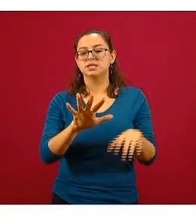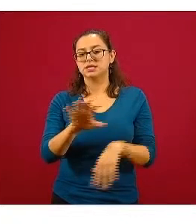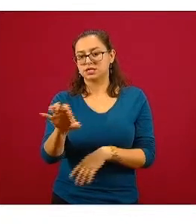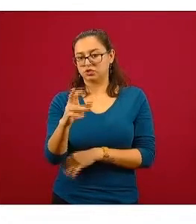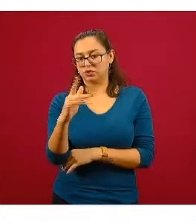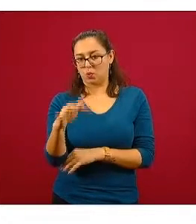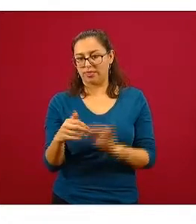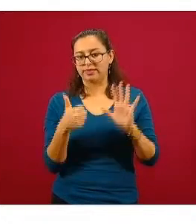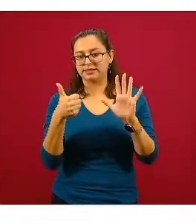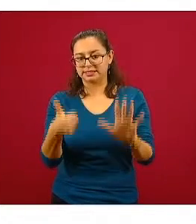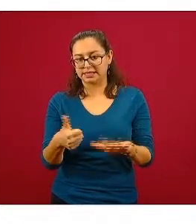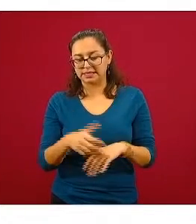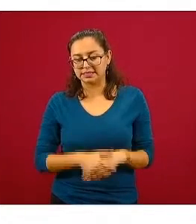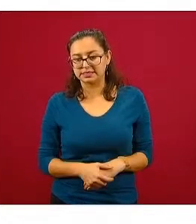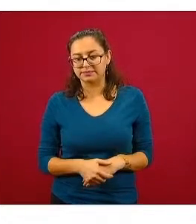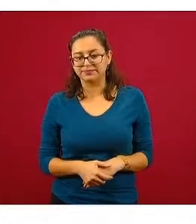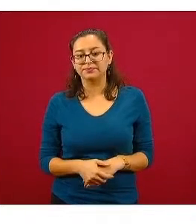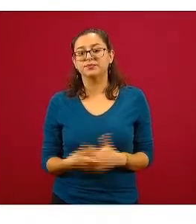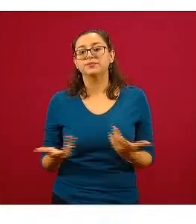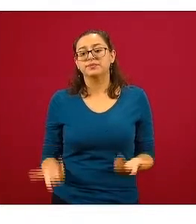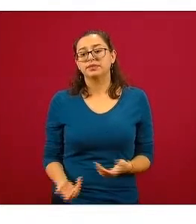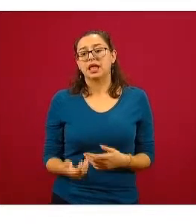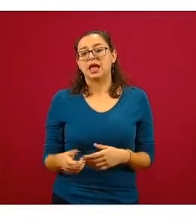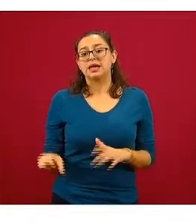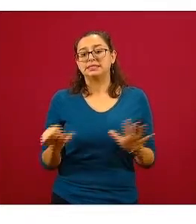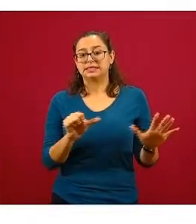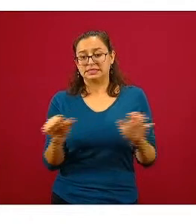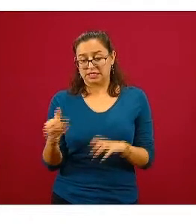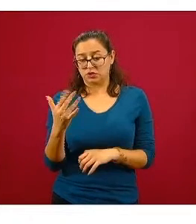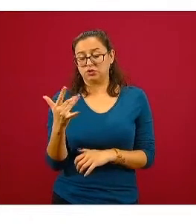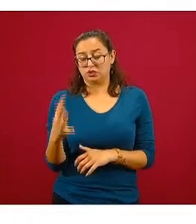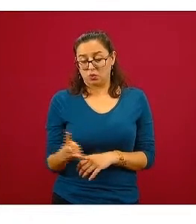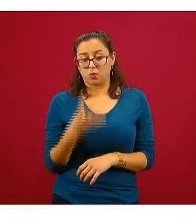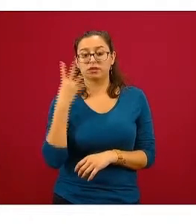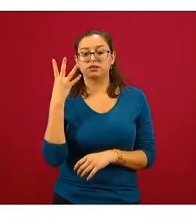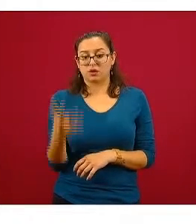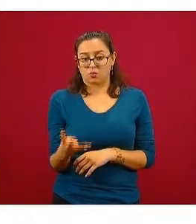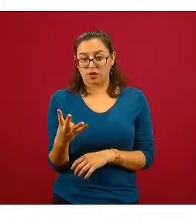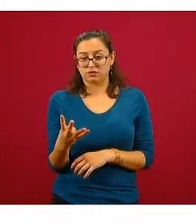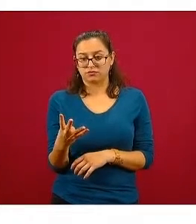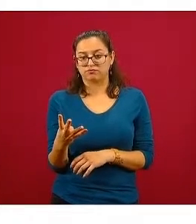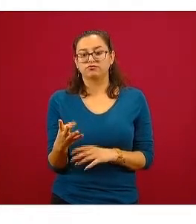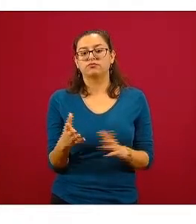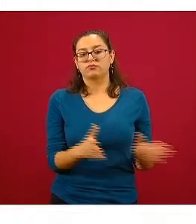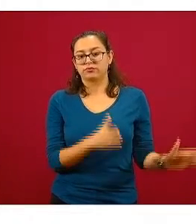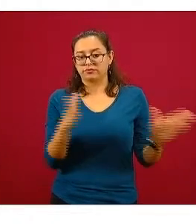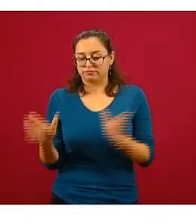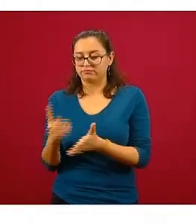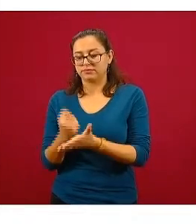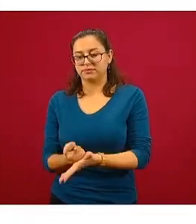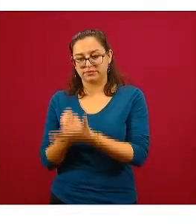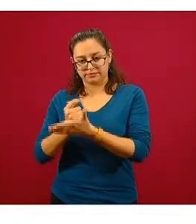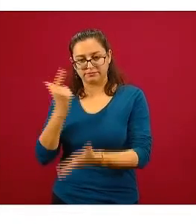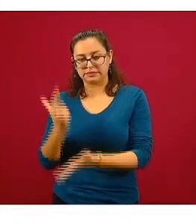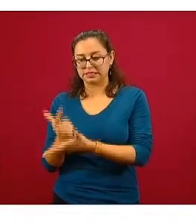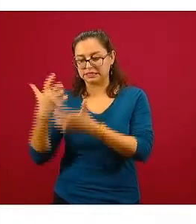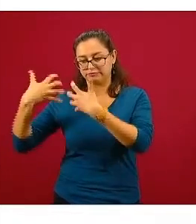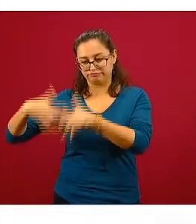de los cuales 654 hubo necesidad de darles cuidados